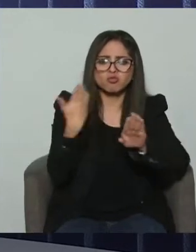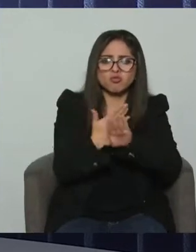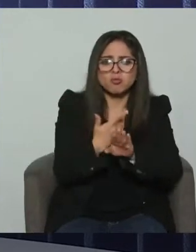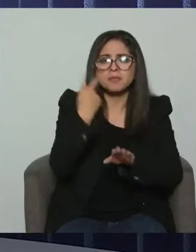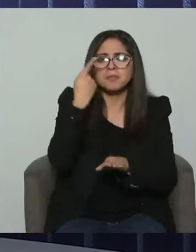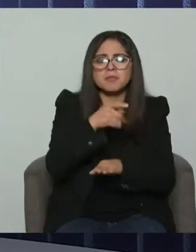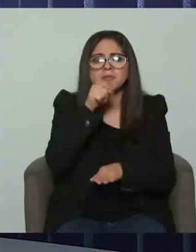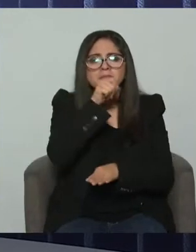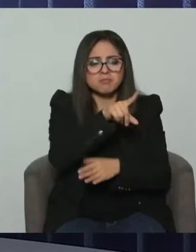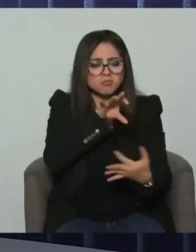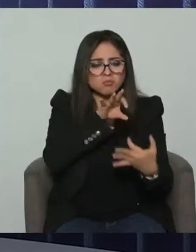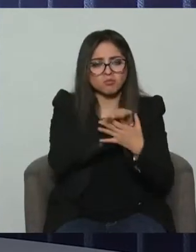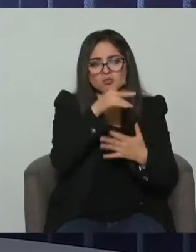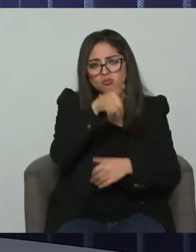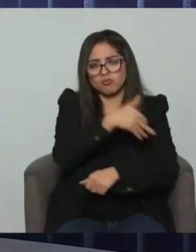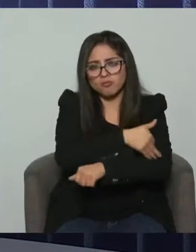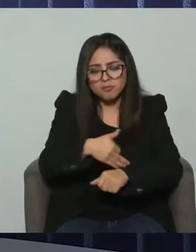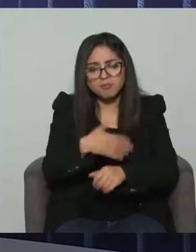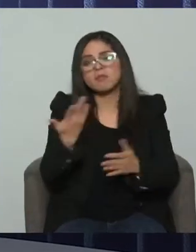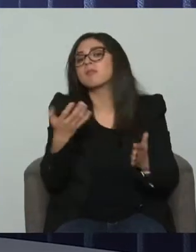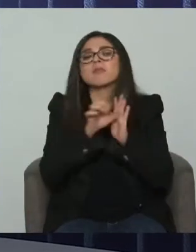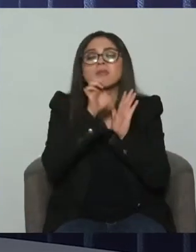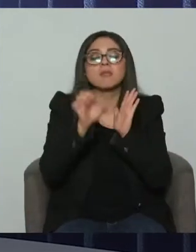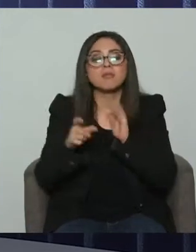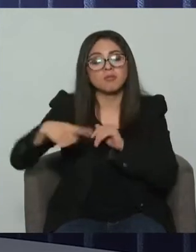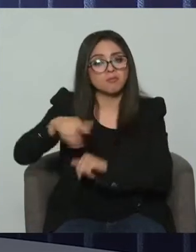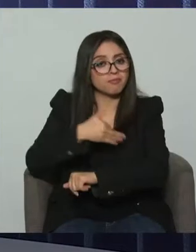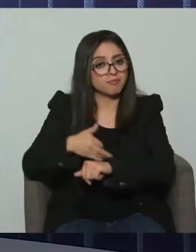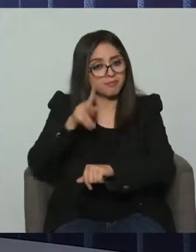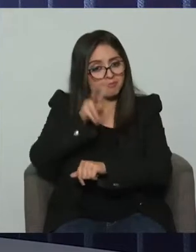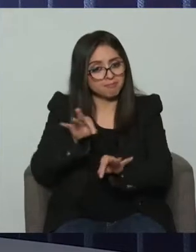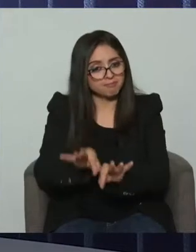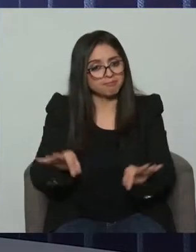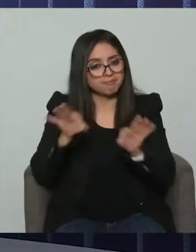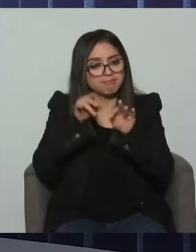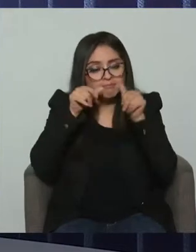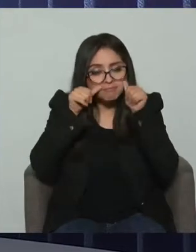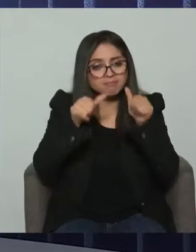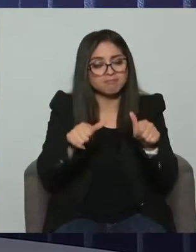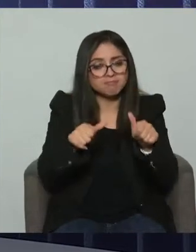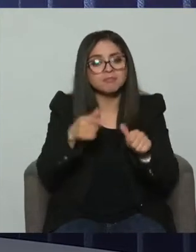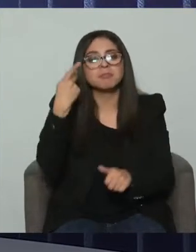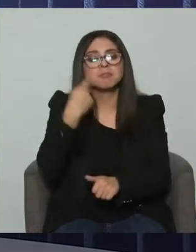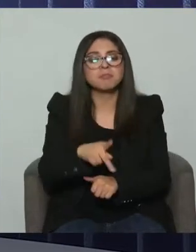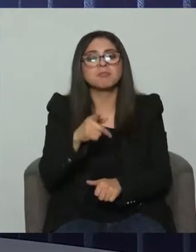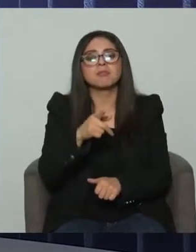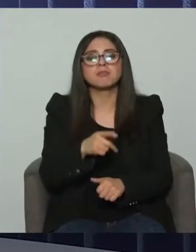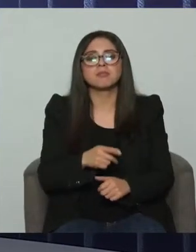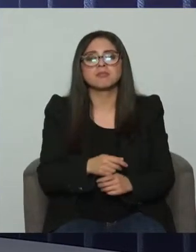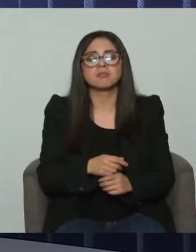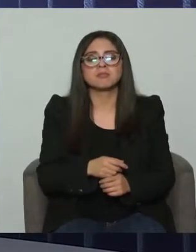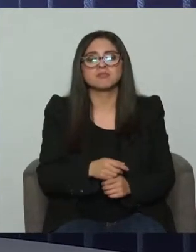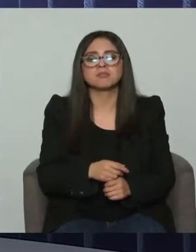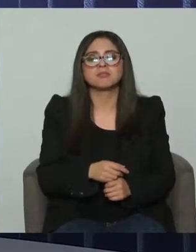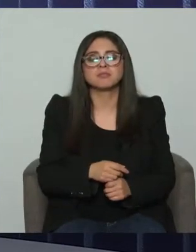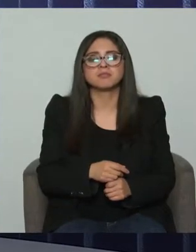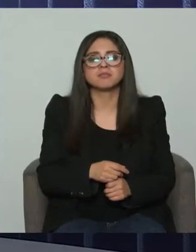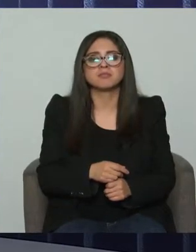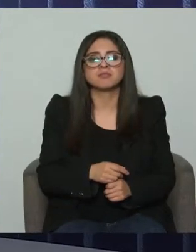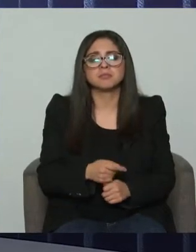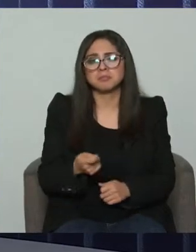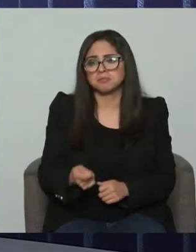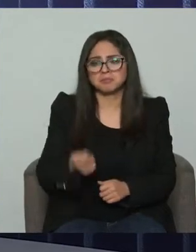cosas de desigualdad van como teniendo un impacto en esto. Entonces, crear estos mecanismos de detección temprana, tanto en los diferentes contextos en donde